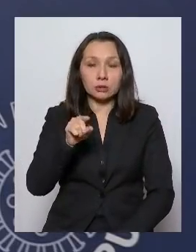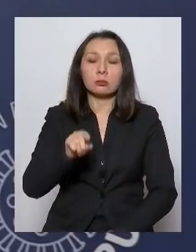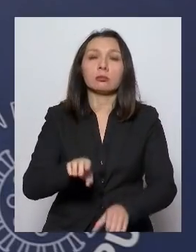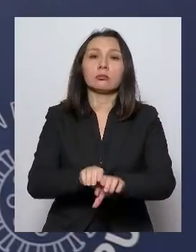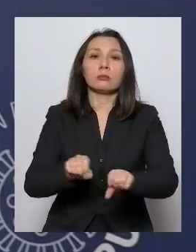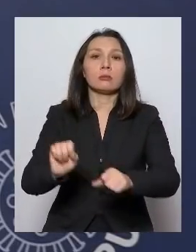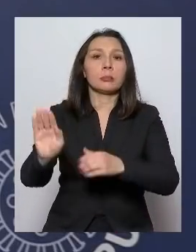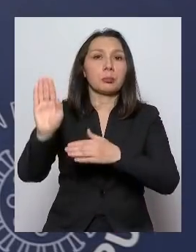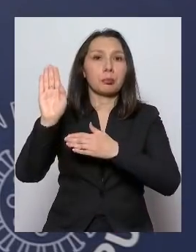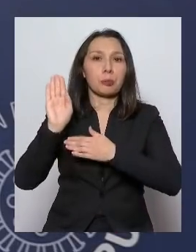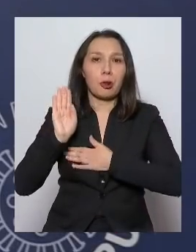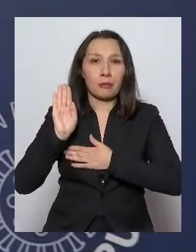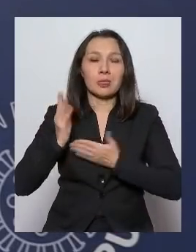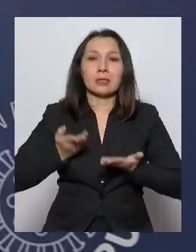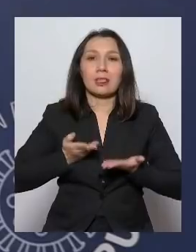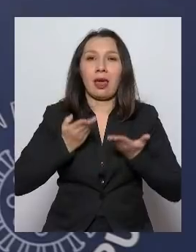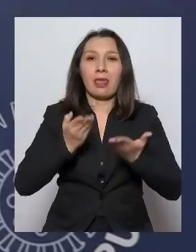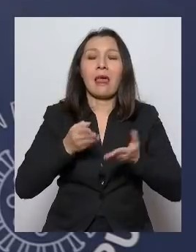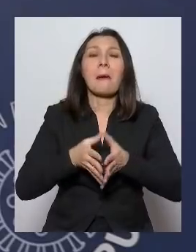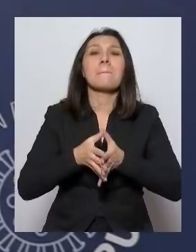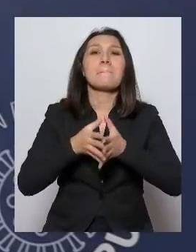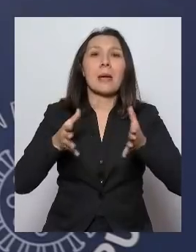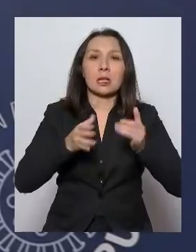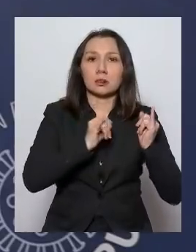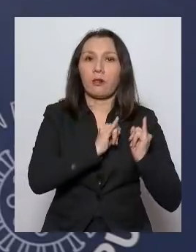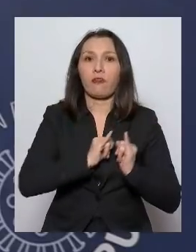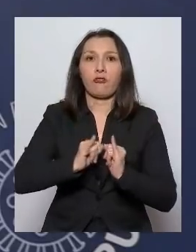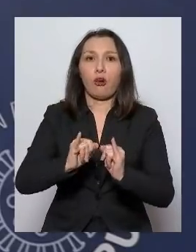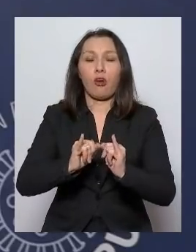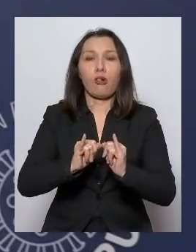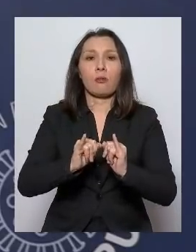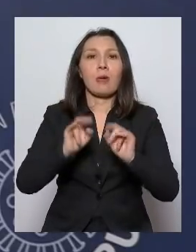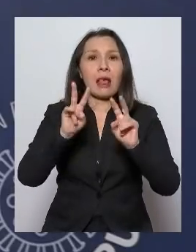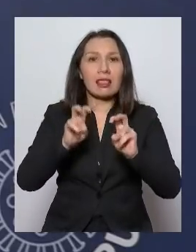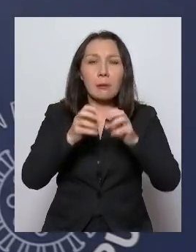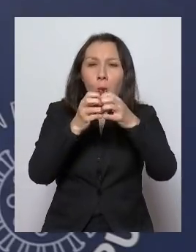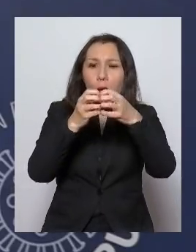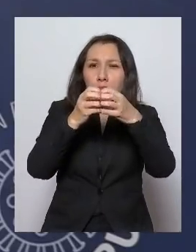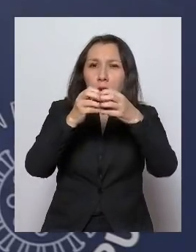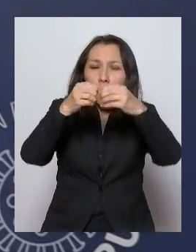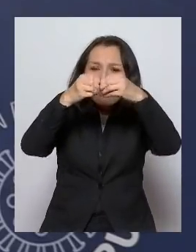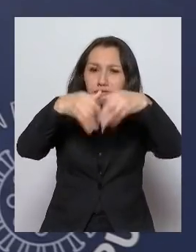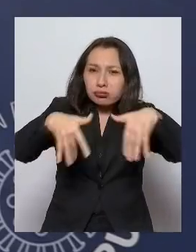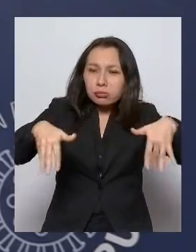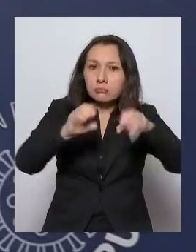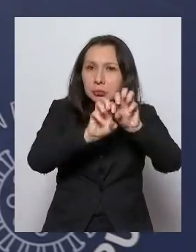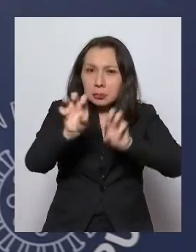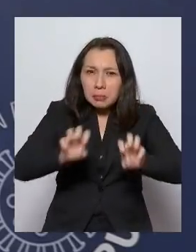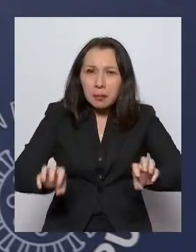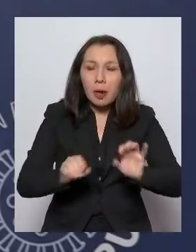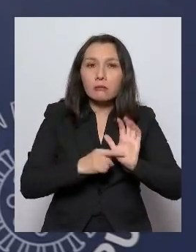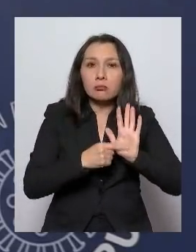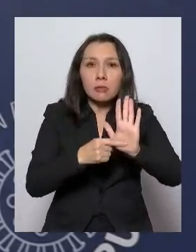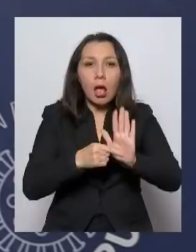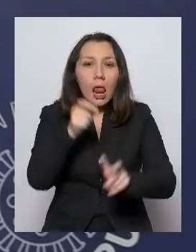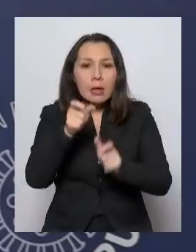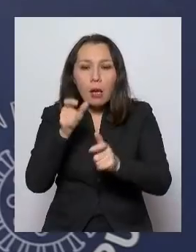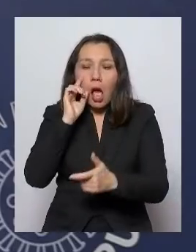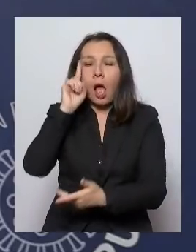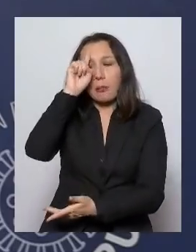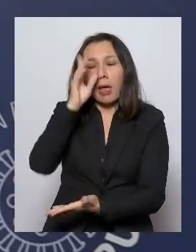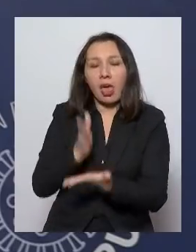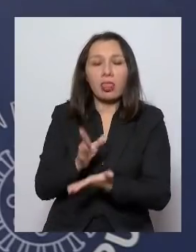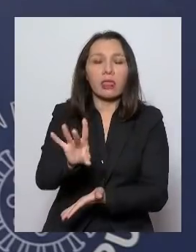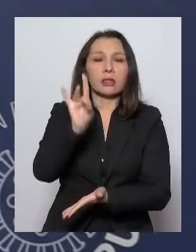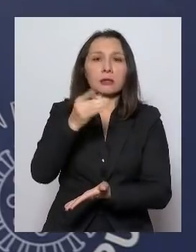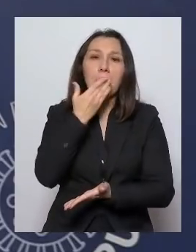compromiso de entregar más información desagregada para la mejor toma de decisiones